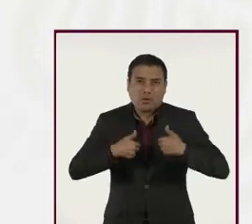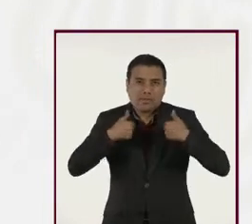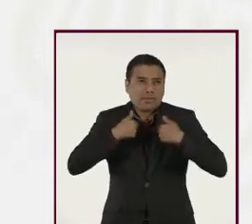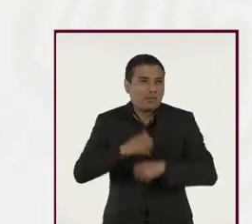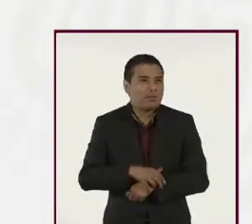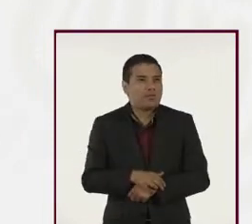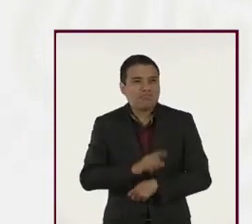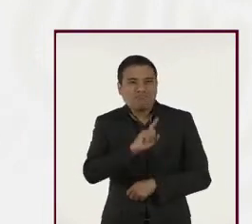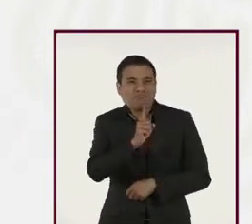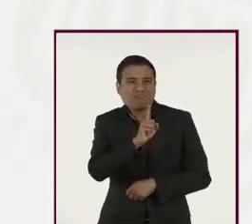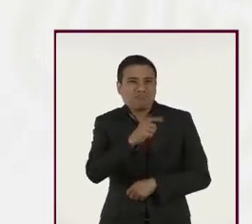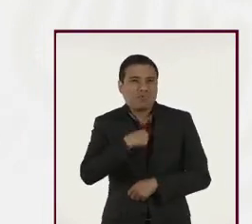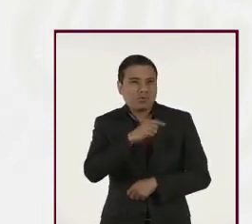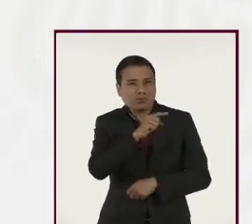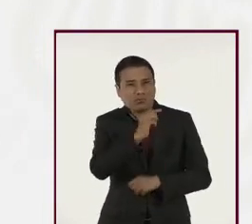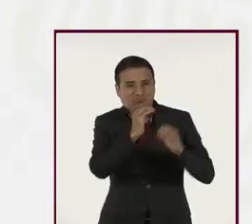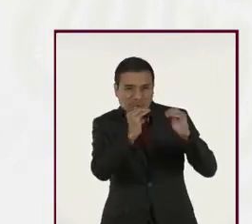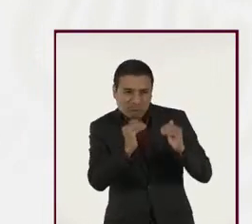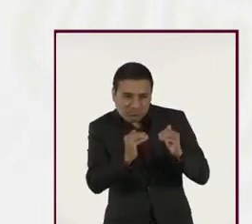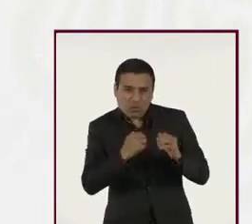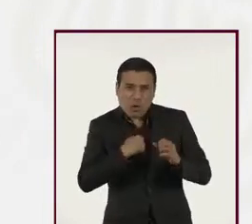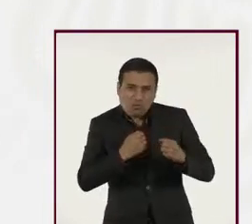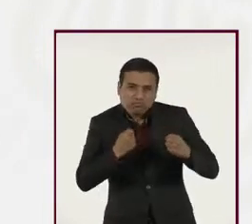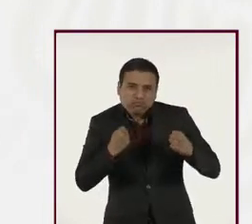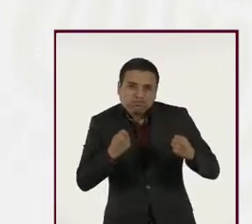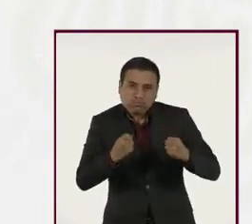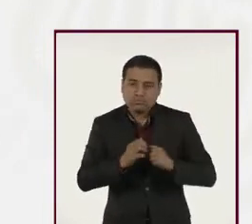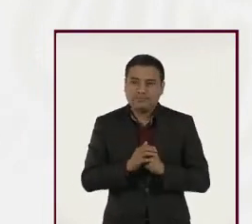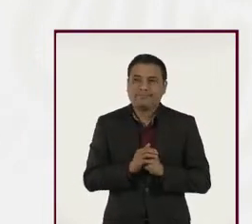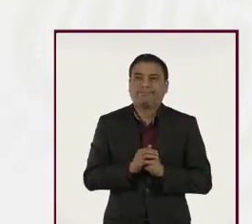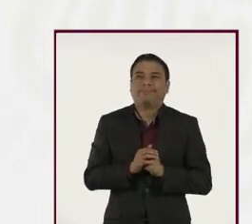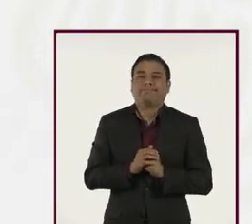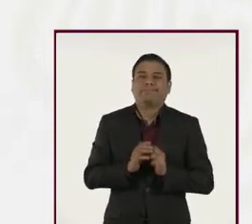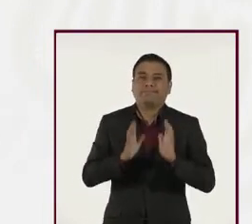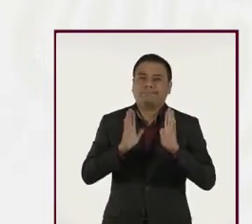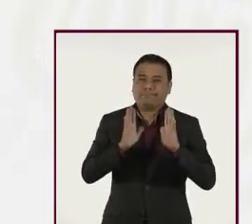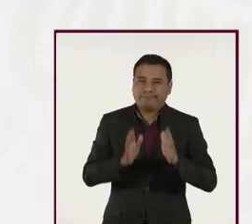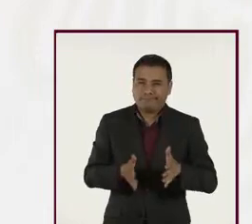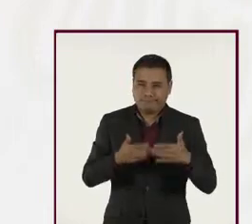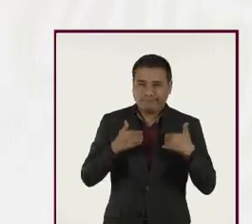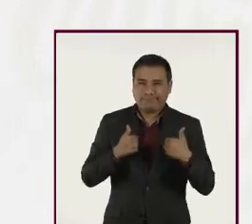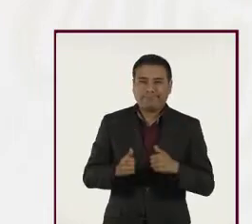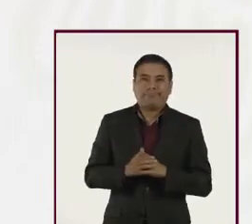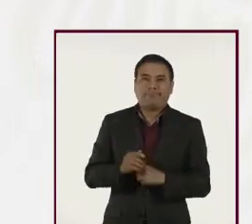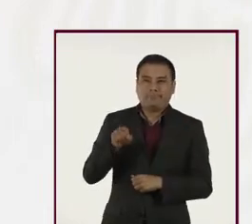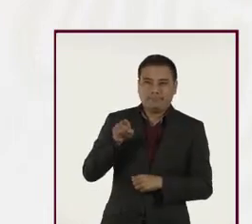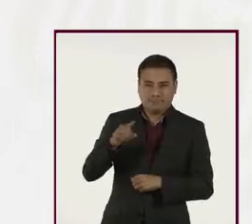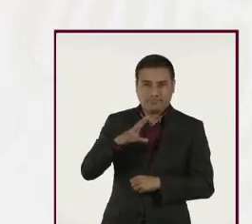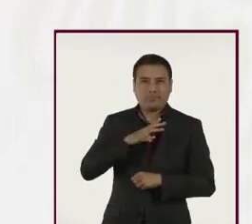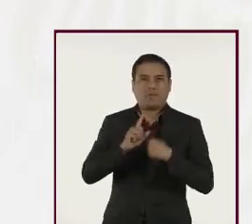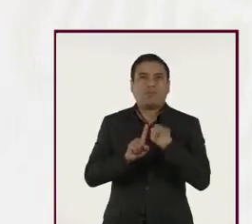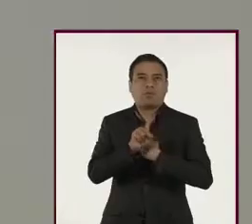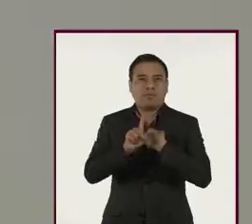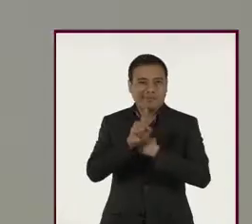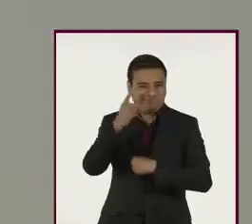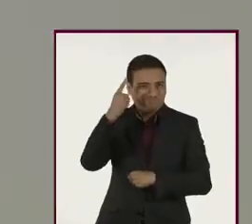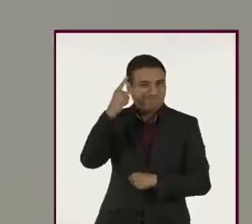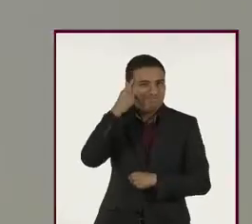es decir, en las corporalidades más grandes. Y eso ya nos habla de una distorsión en la forma en la que se está